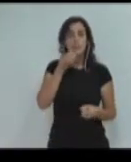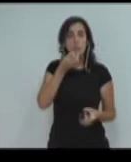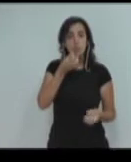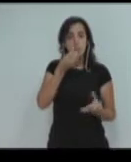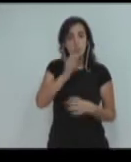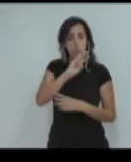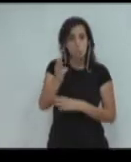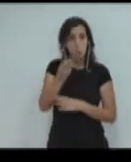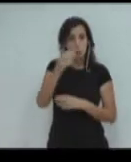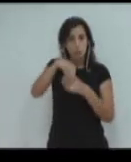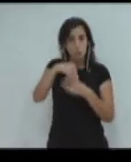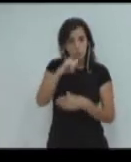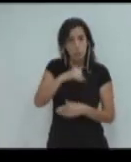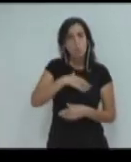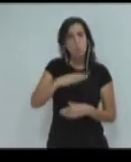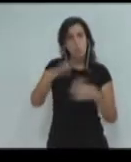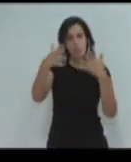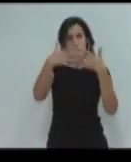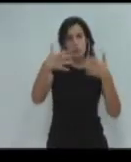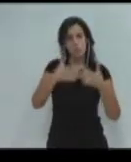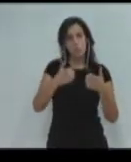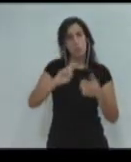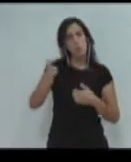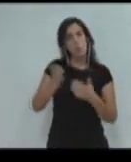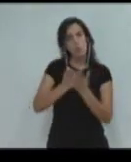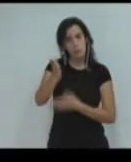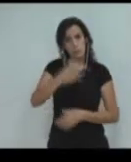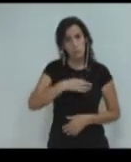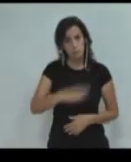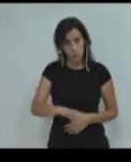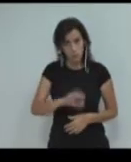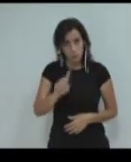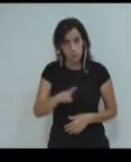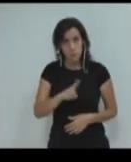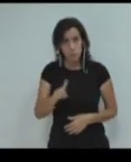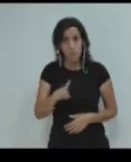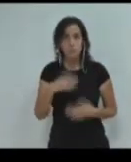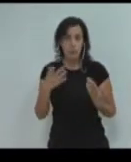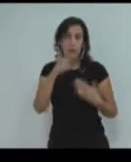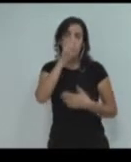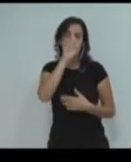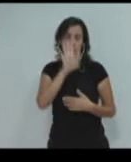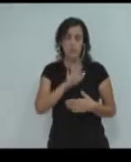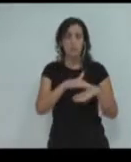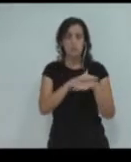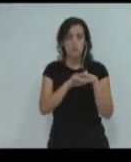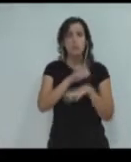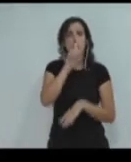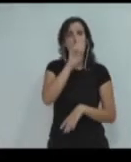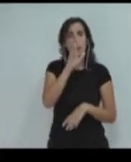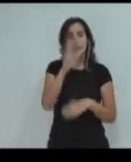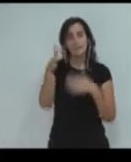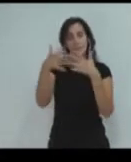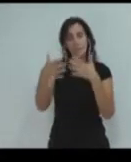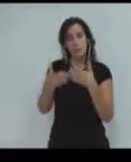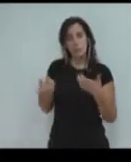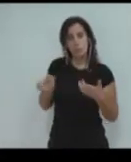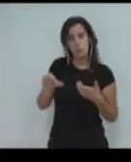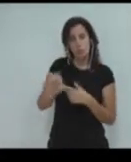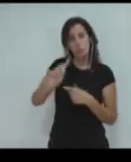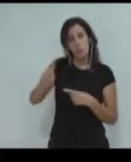existen posibilidades de incorporarle texto alternativo, ¿no? A las imágenes, incorporarles